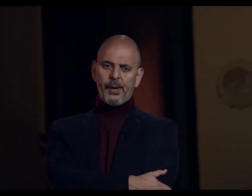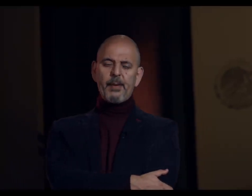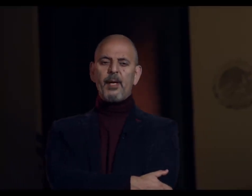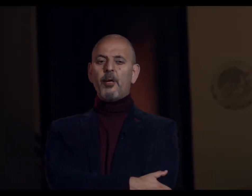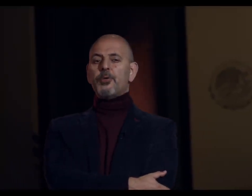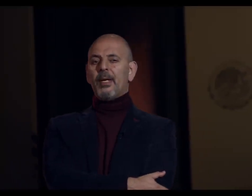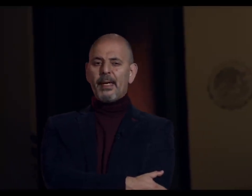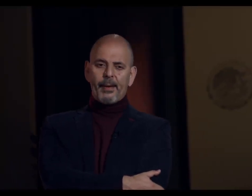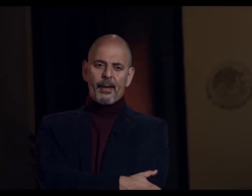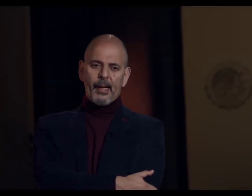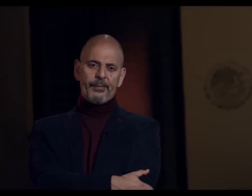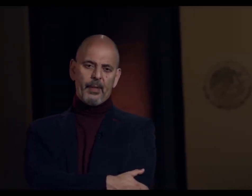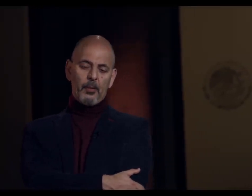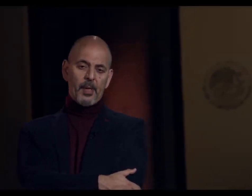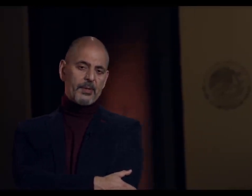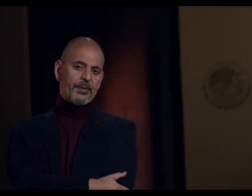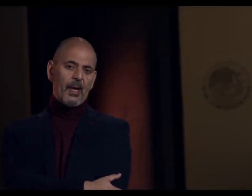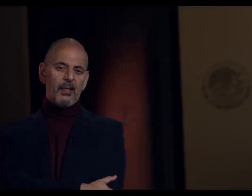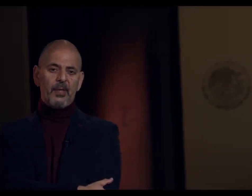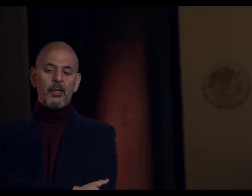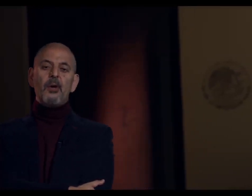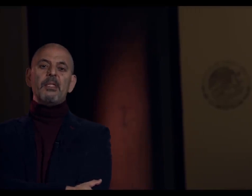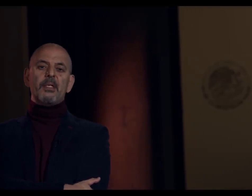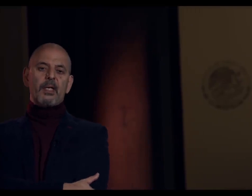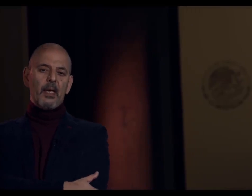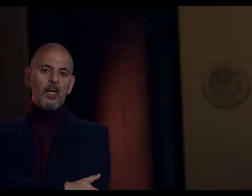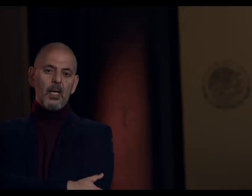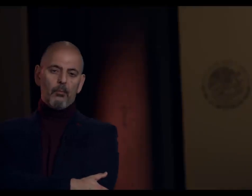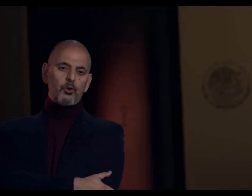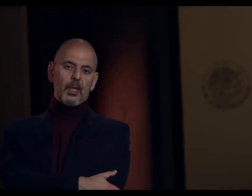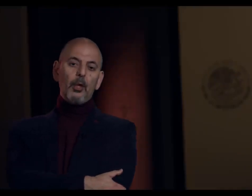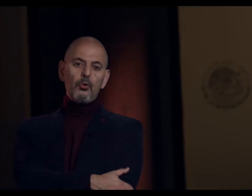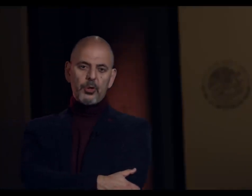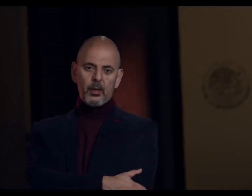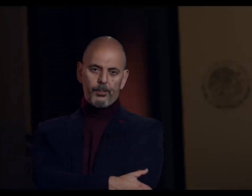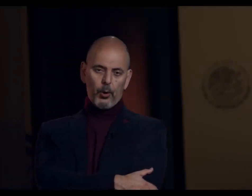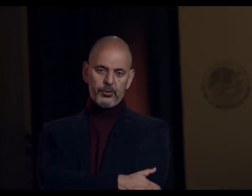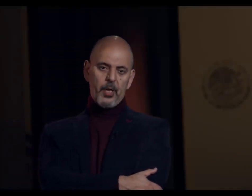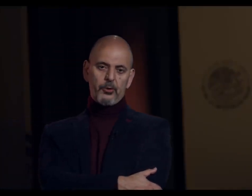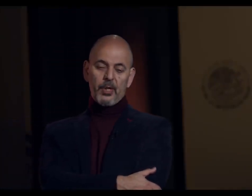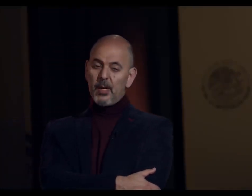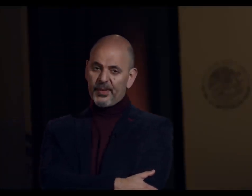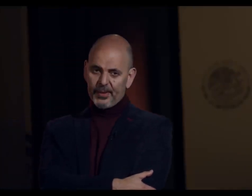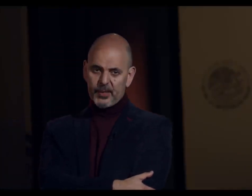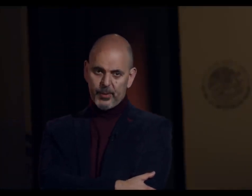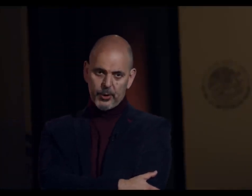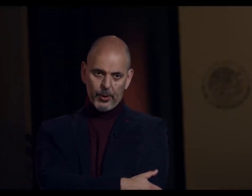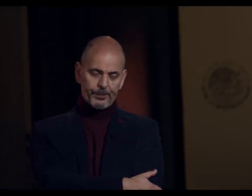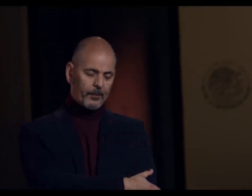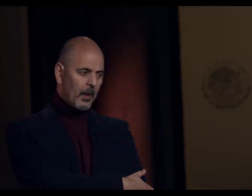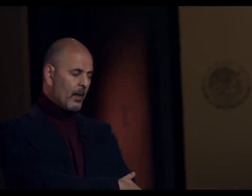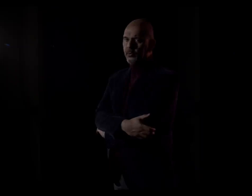Una guerra híbrida no es una guerra entre el gobierno central y 100 idealistas que buscan y luchan por los derechos de la libertad